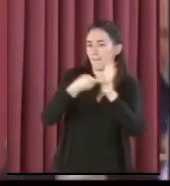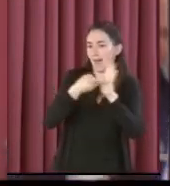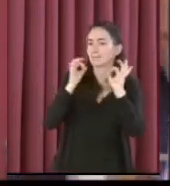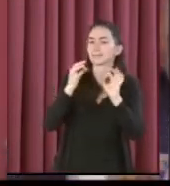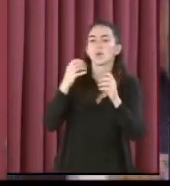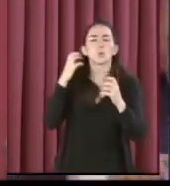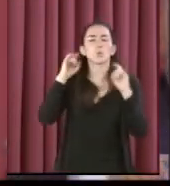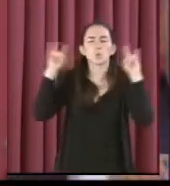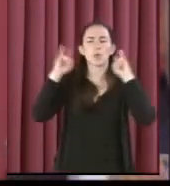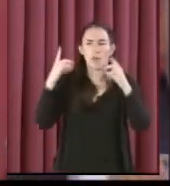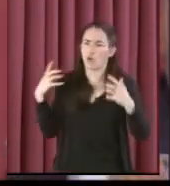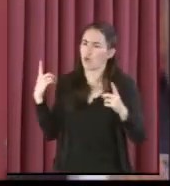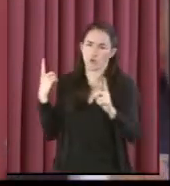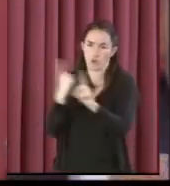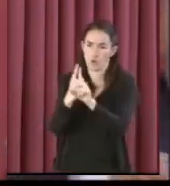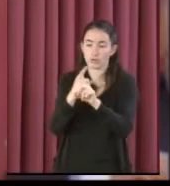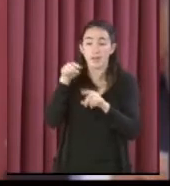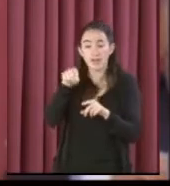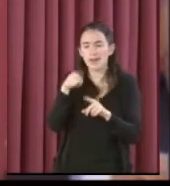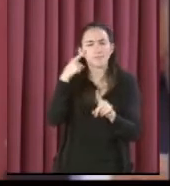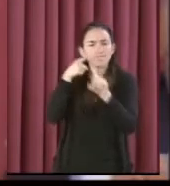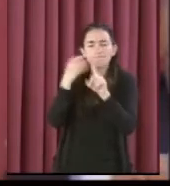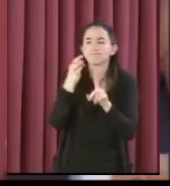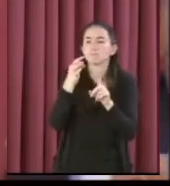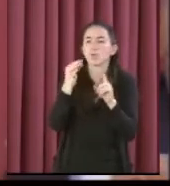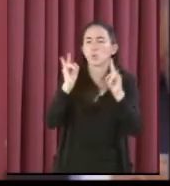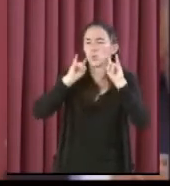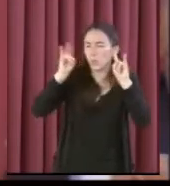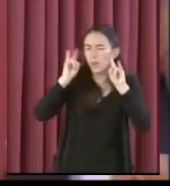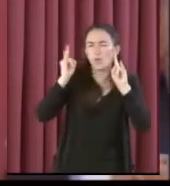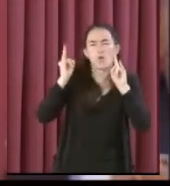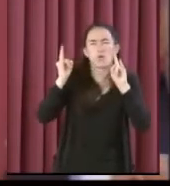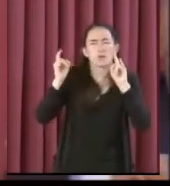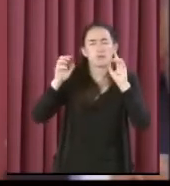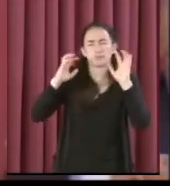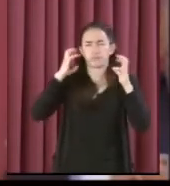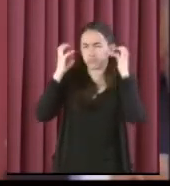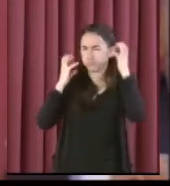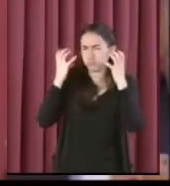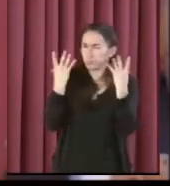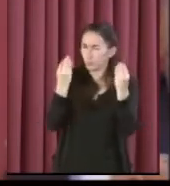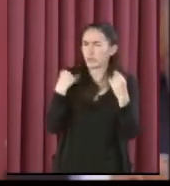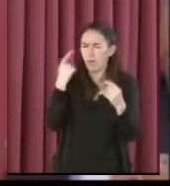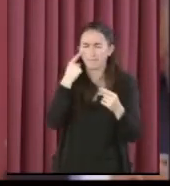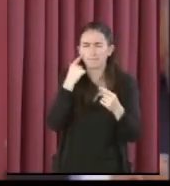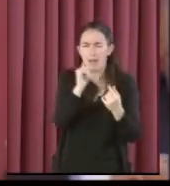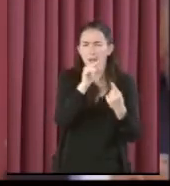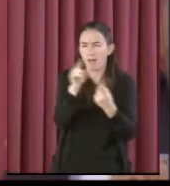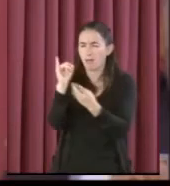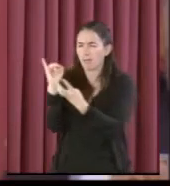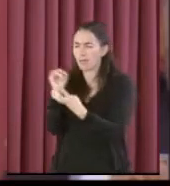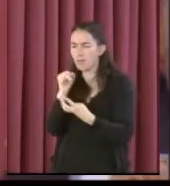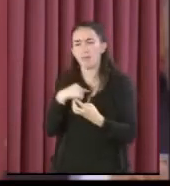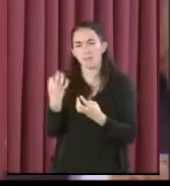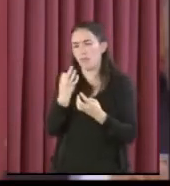que estará listo en breve y que tiene por objeto eliminar y mitigar los conflictos acústicos identificados a través de la